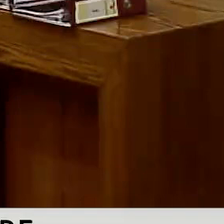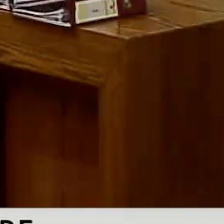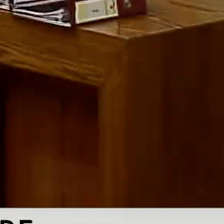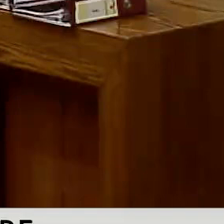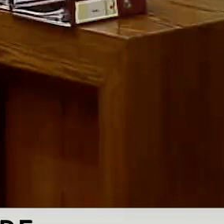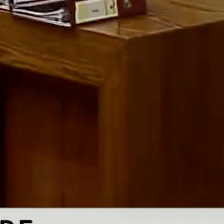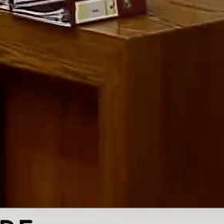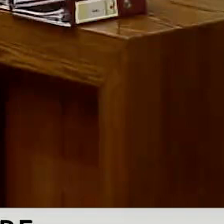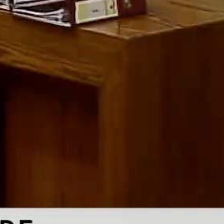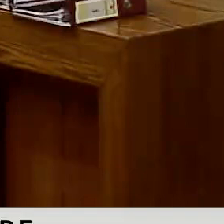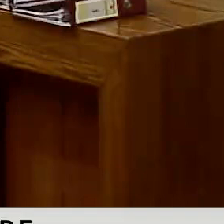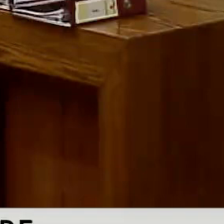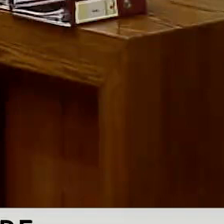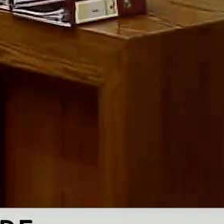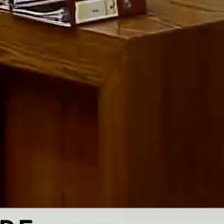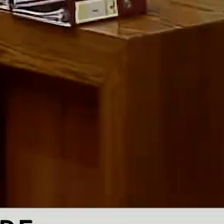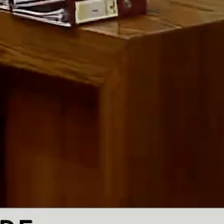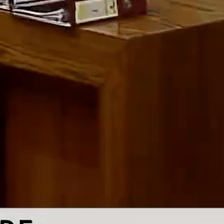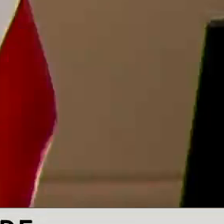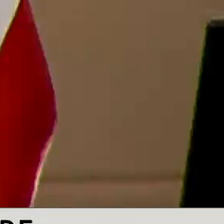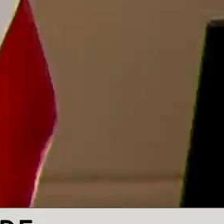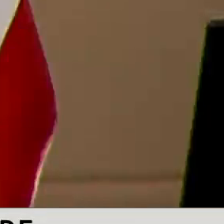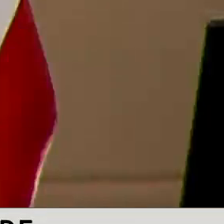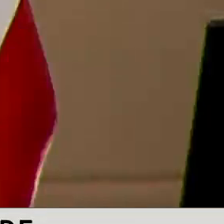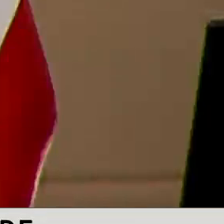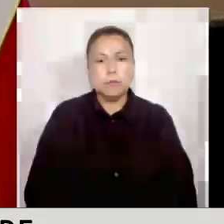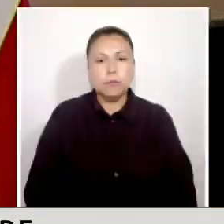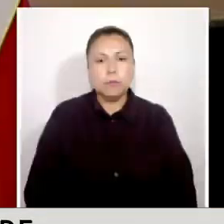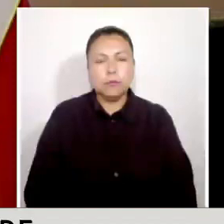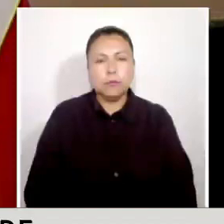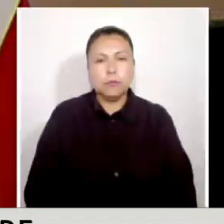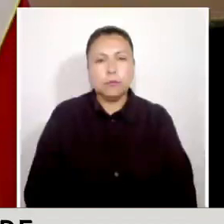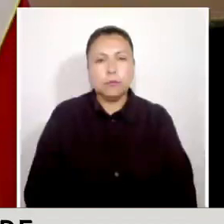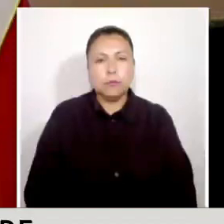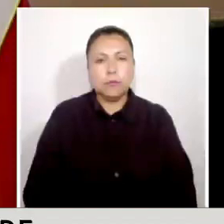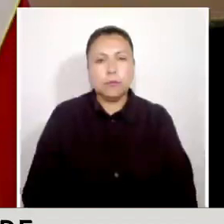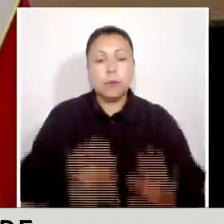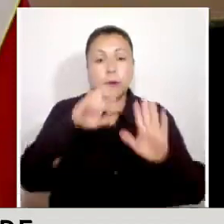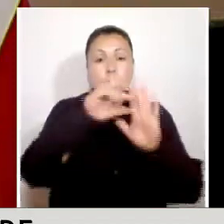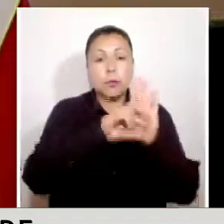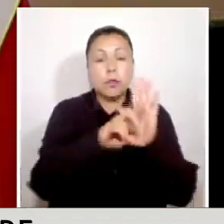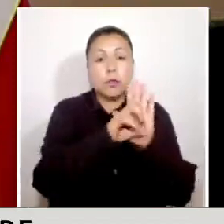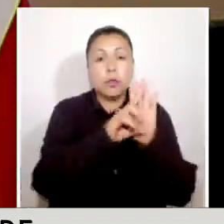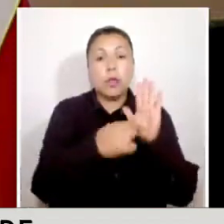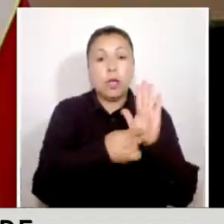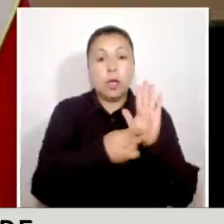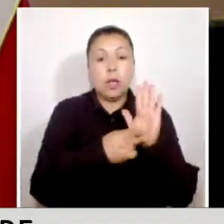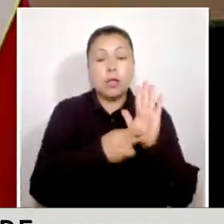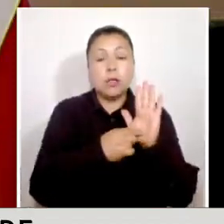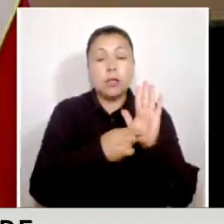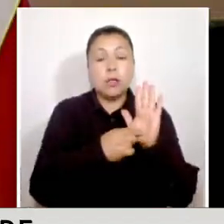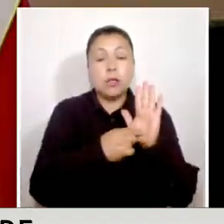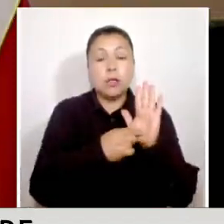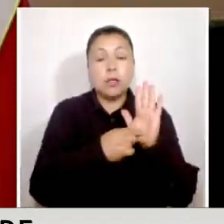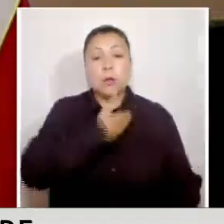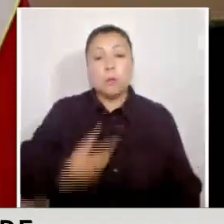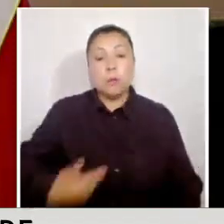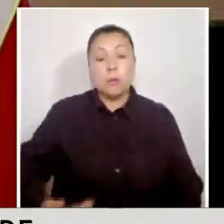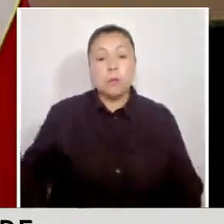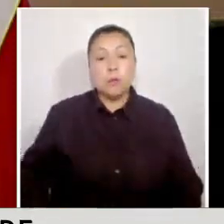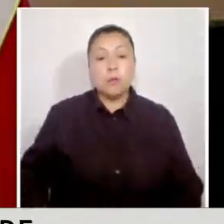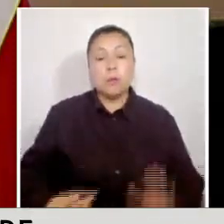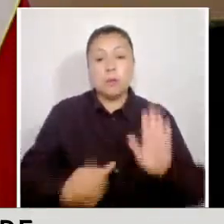Muchas gracias seora presidenta este proyecto de ley seora presidenta viene